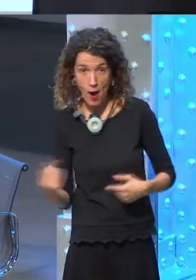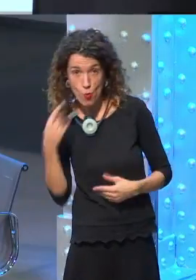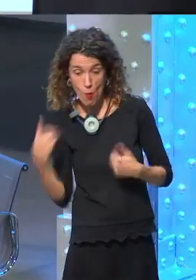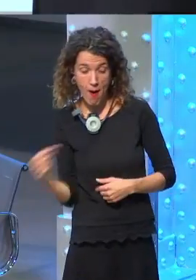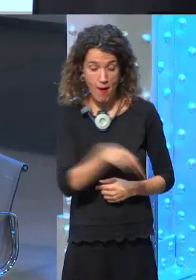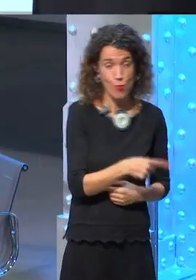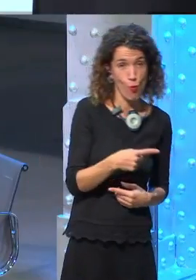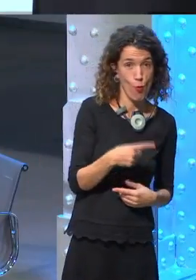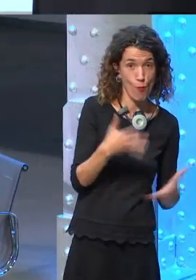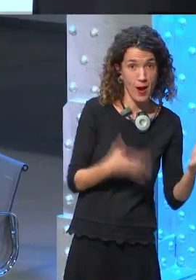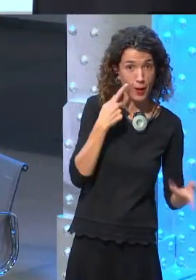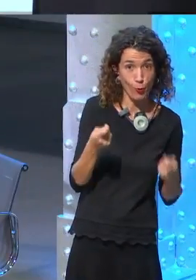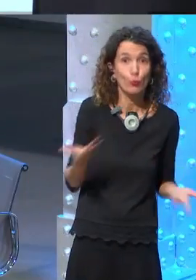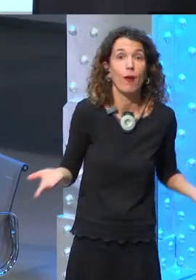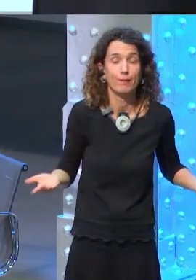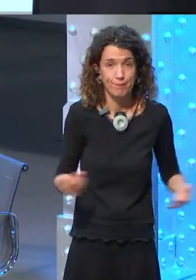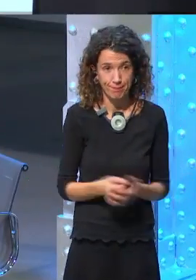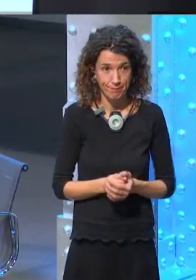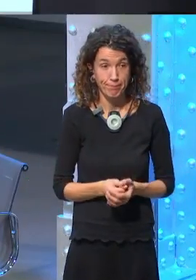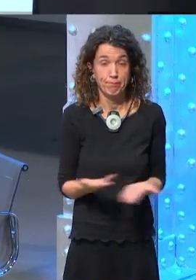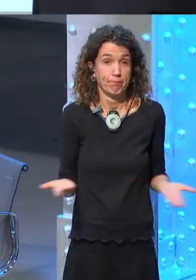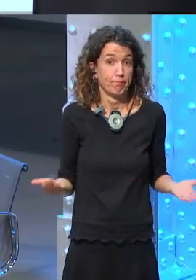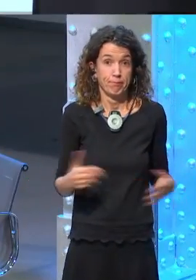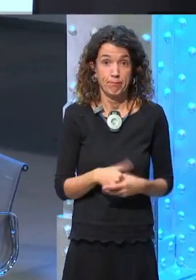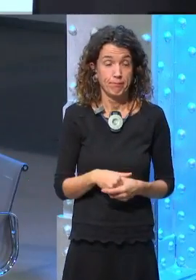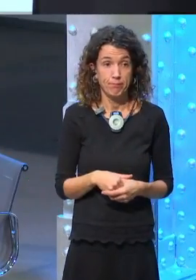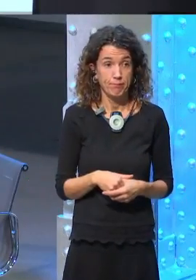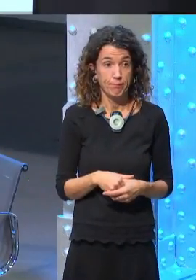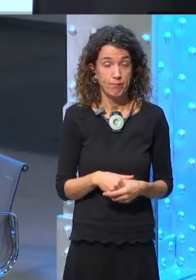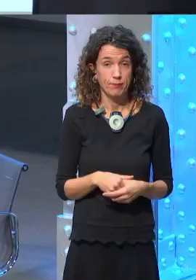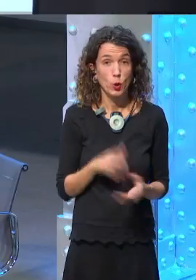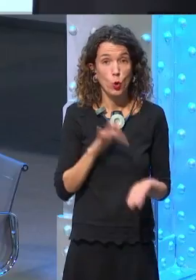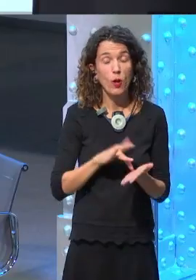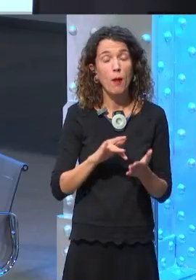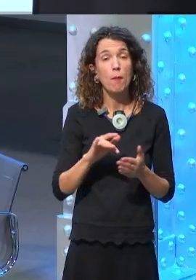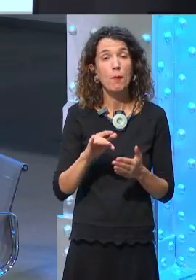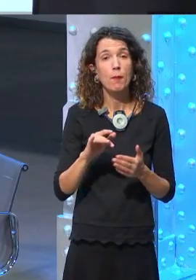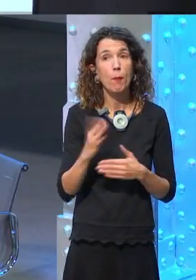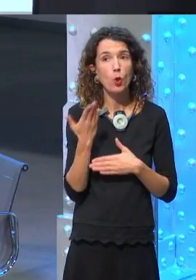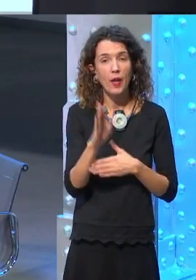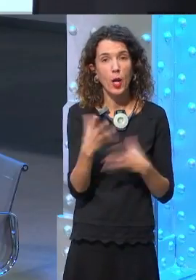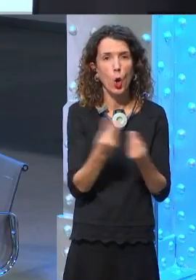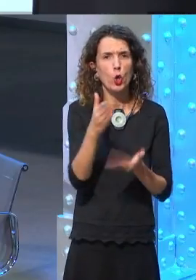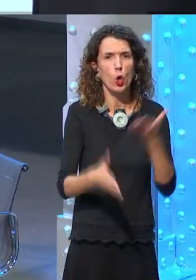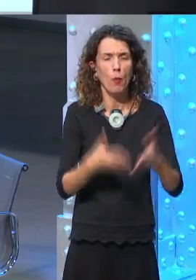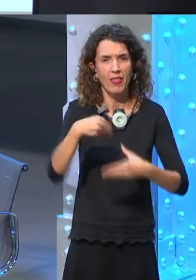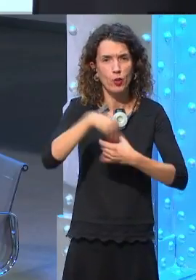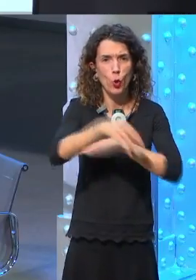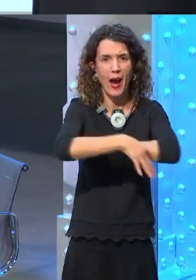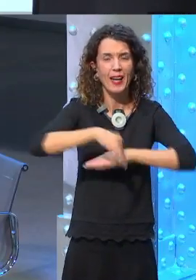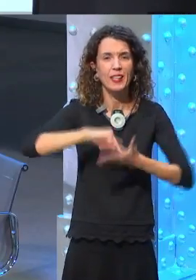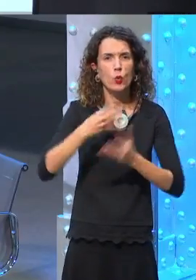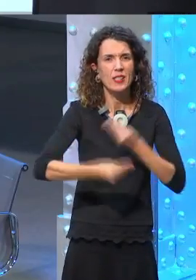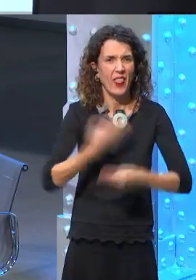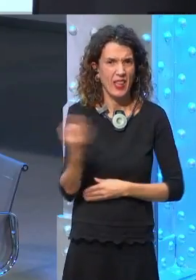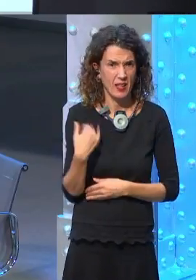más actualidad. Bueno, pues les mostraré un poco qué es lo que se puede hacer con robots en arquitectura. Primero